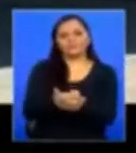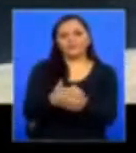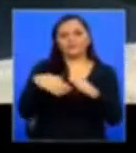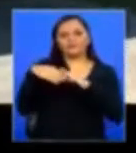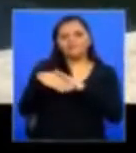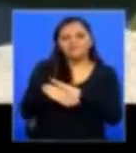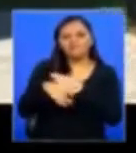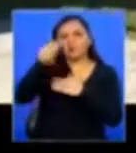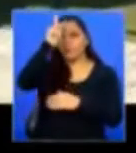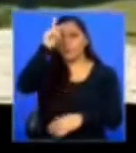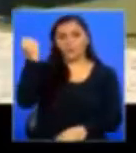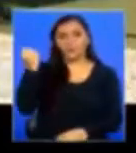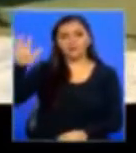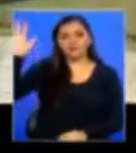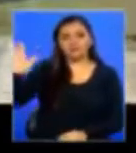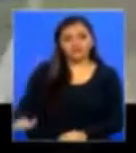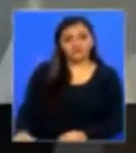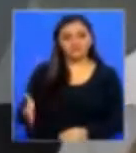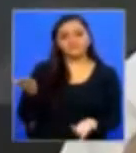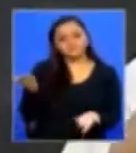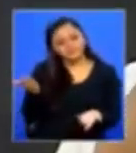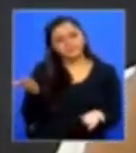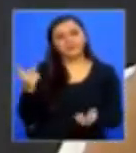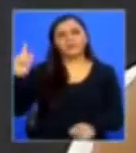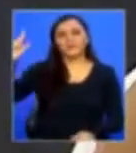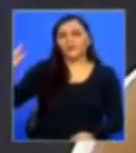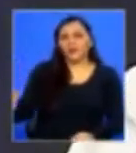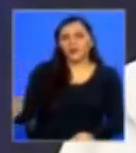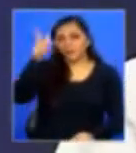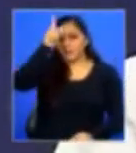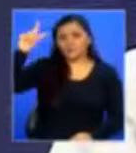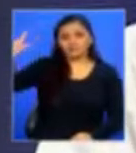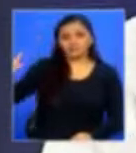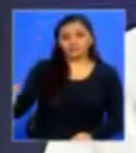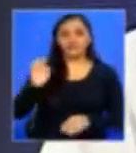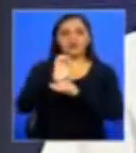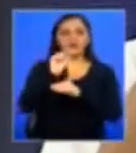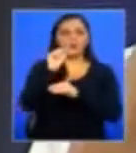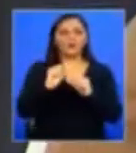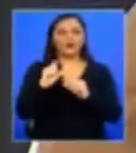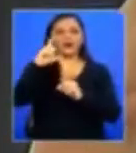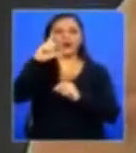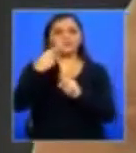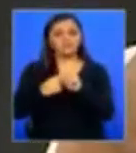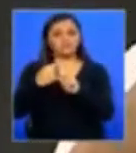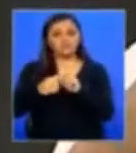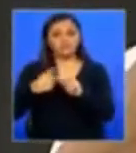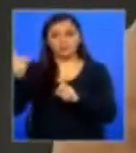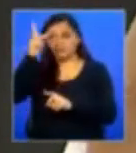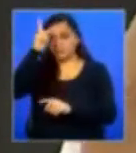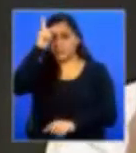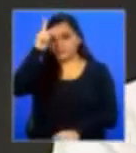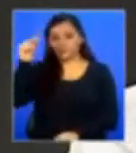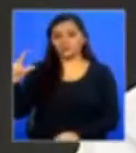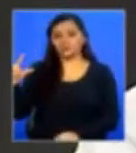meses. Perú nos devaluó también el sol peruano. Eso abarata artificialmente el salario de los peruanos, los